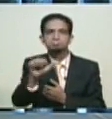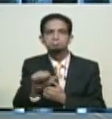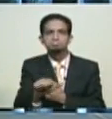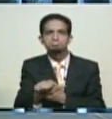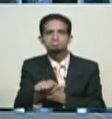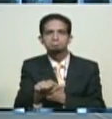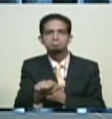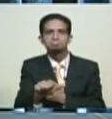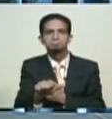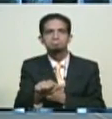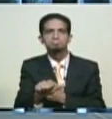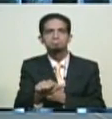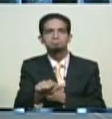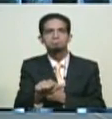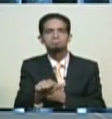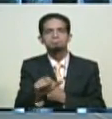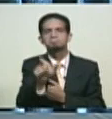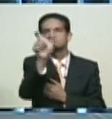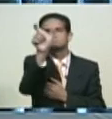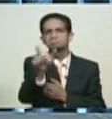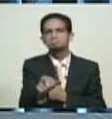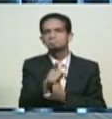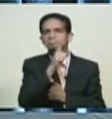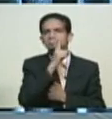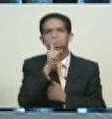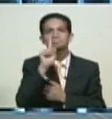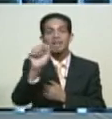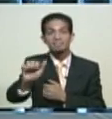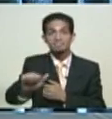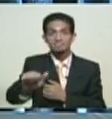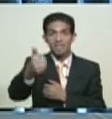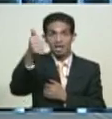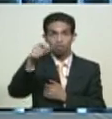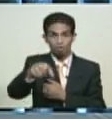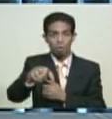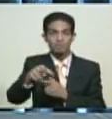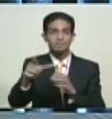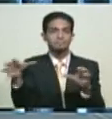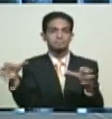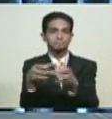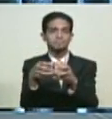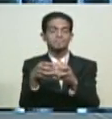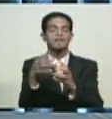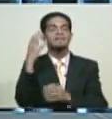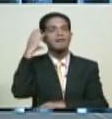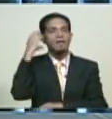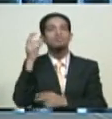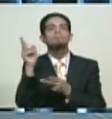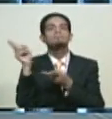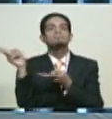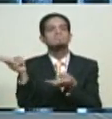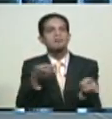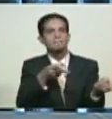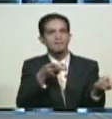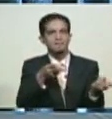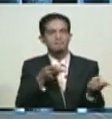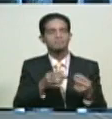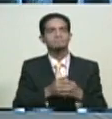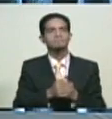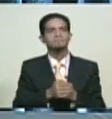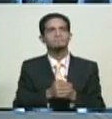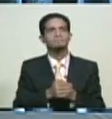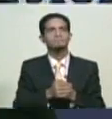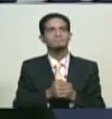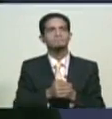señor liu ramos director de la cámara de radio bienvenido muchas gracias buenas tardes señor